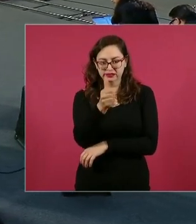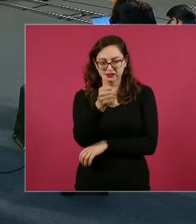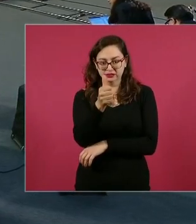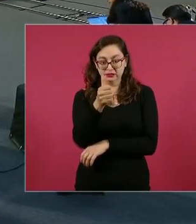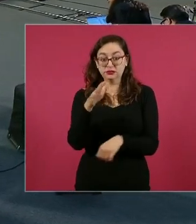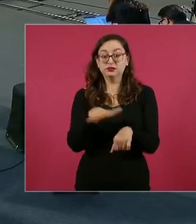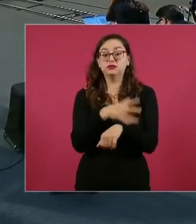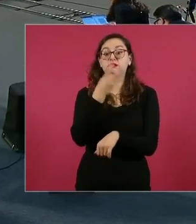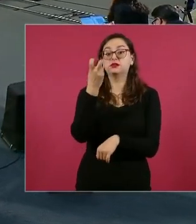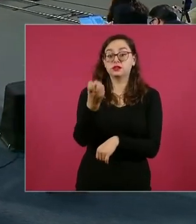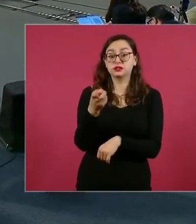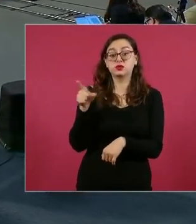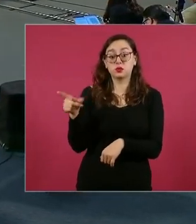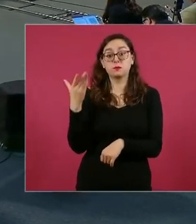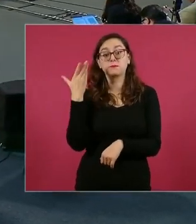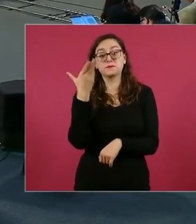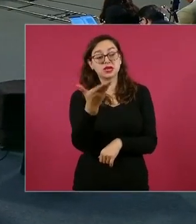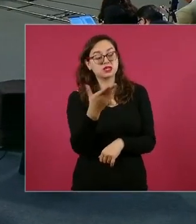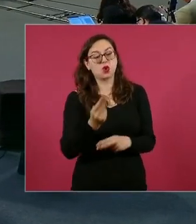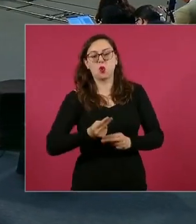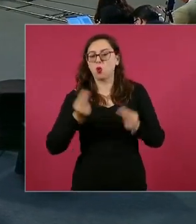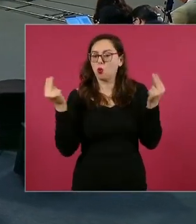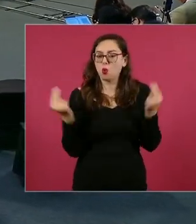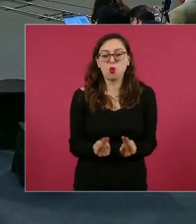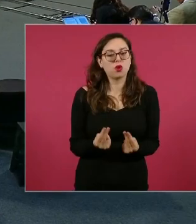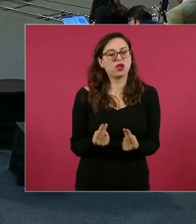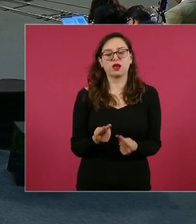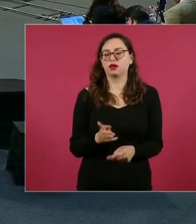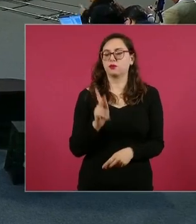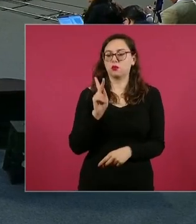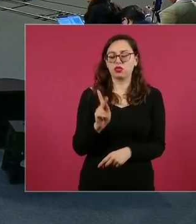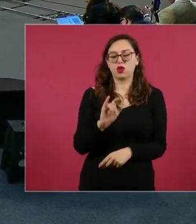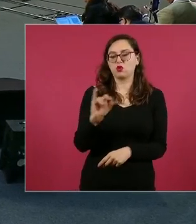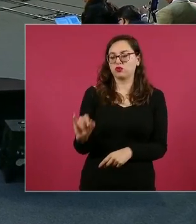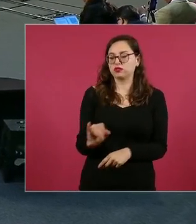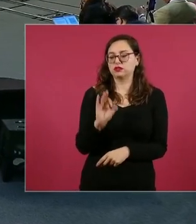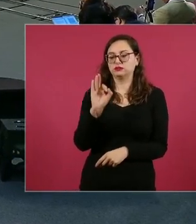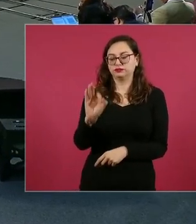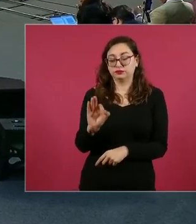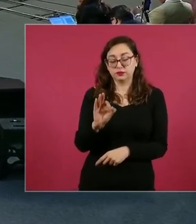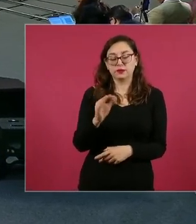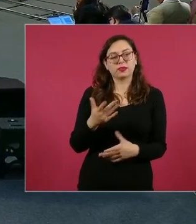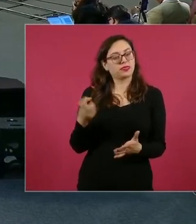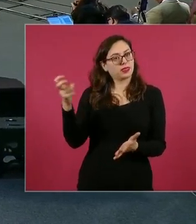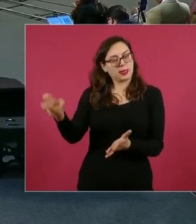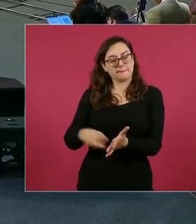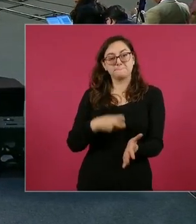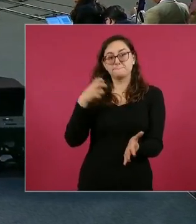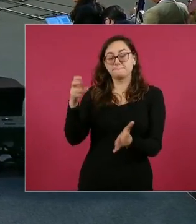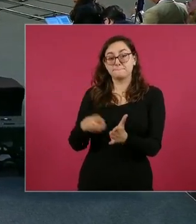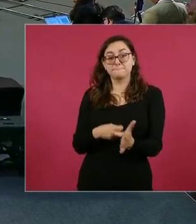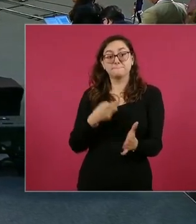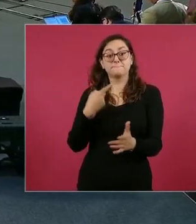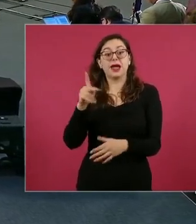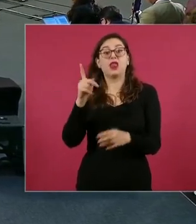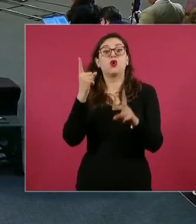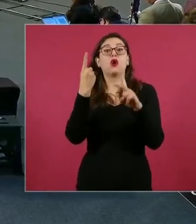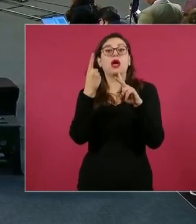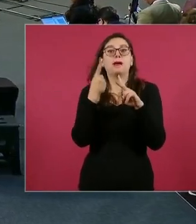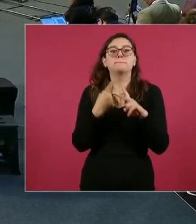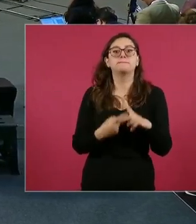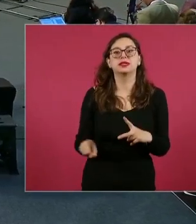reformas al poder judicial se apliquen justo en los municipios y en los